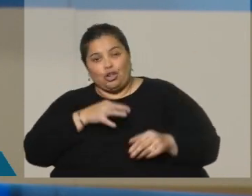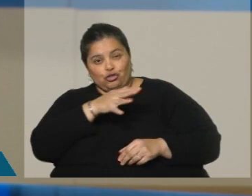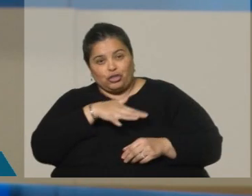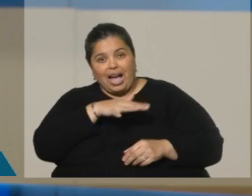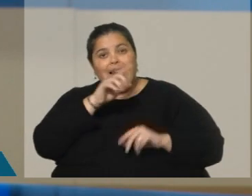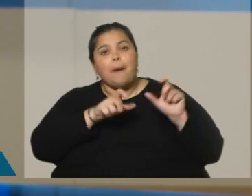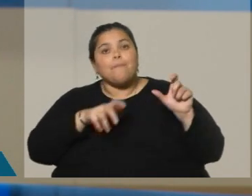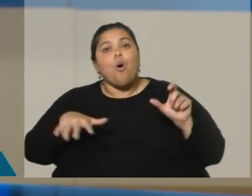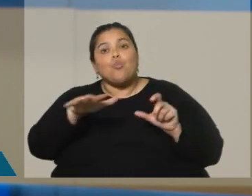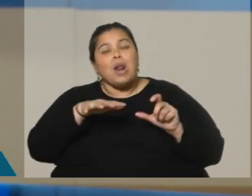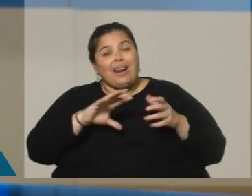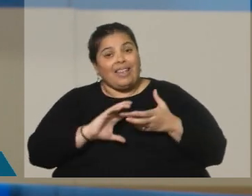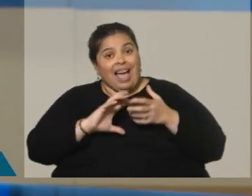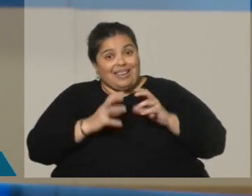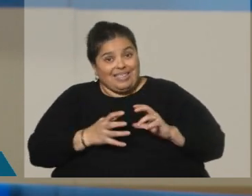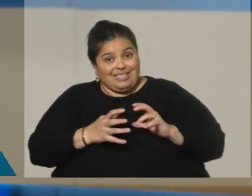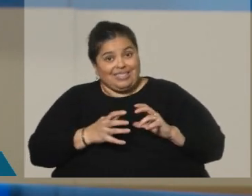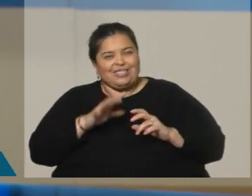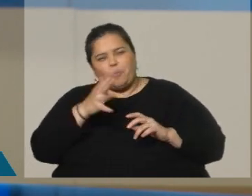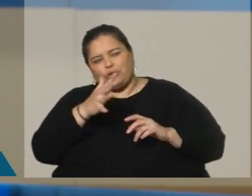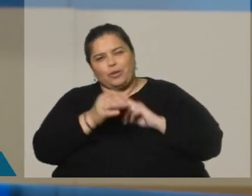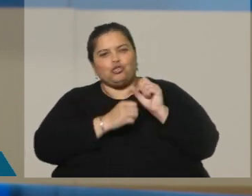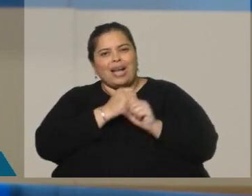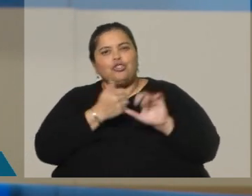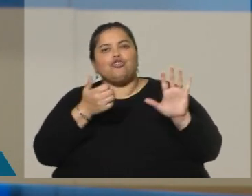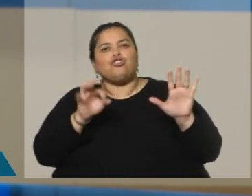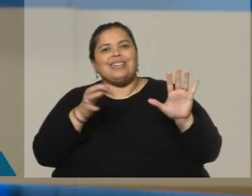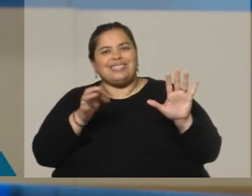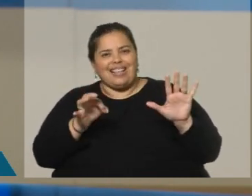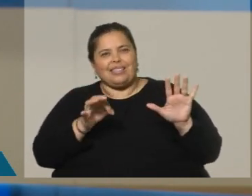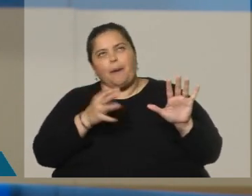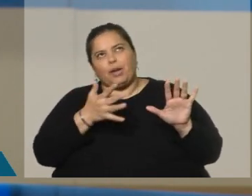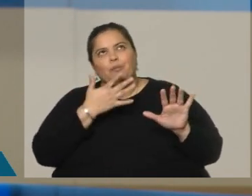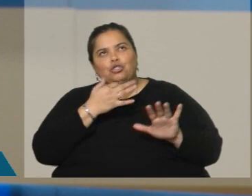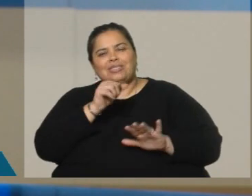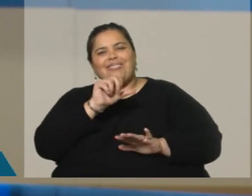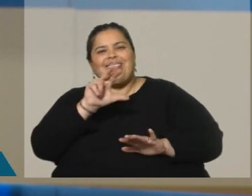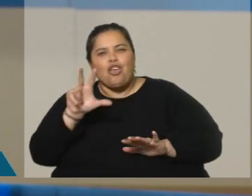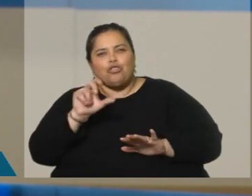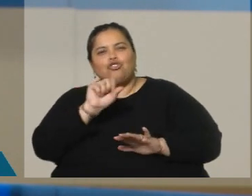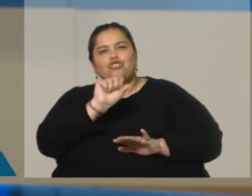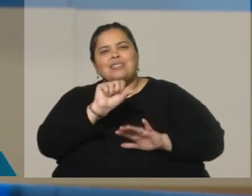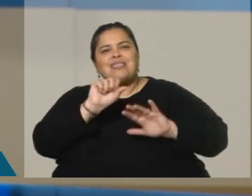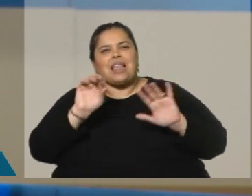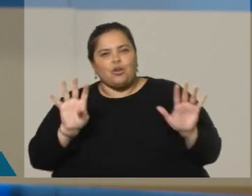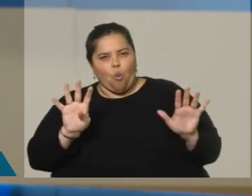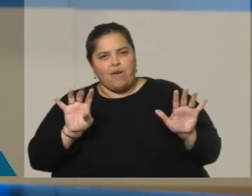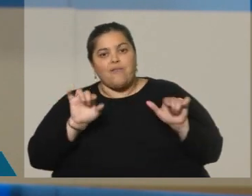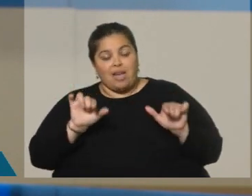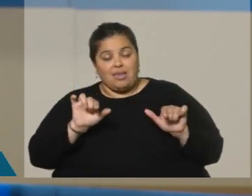de la crisis que se ubica más en los años 60 años 68 69 de